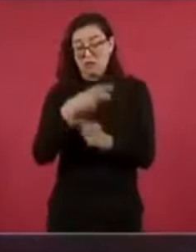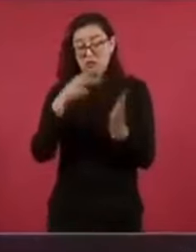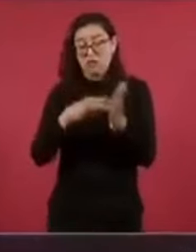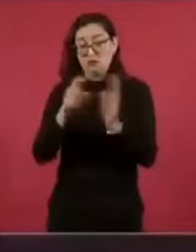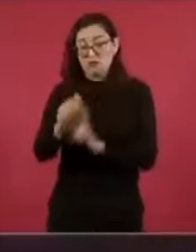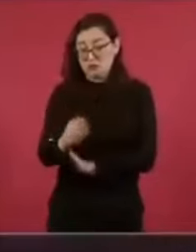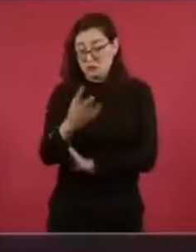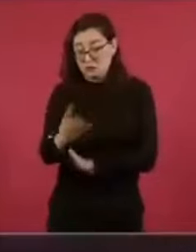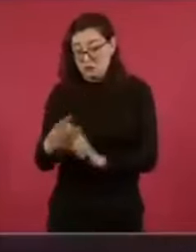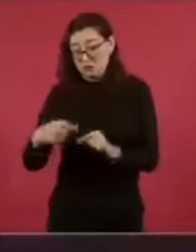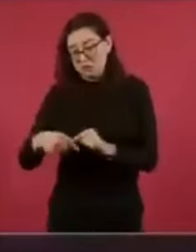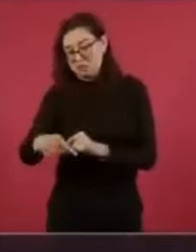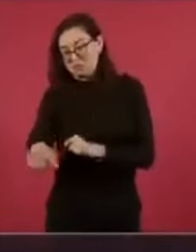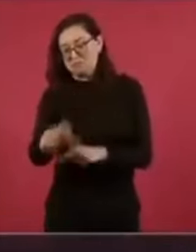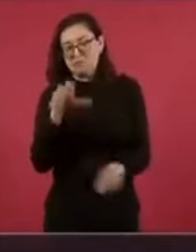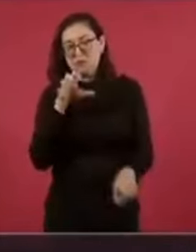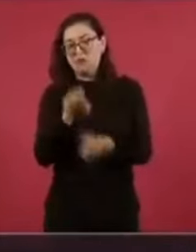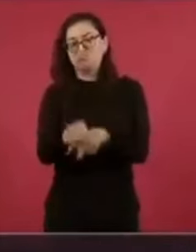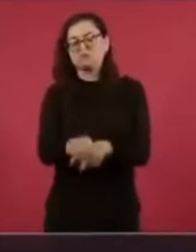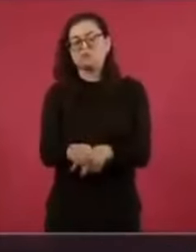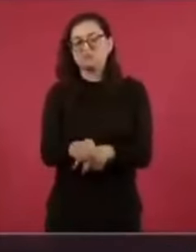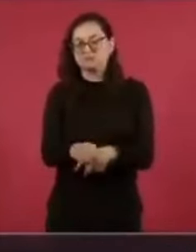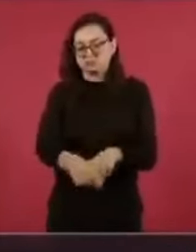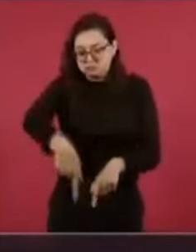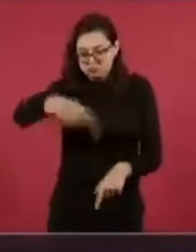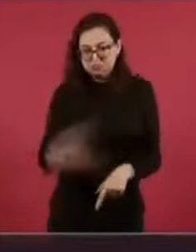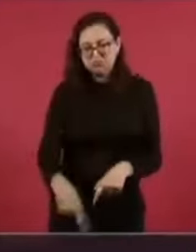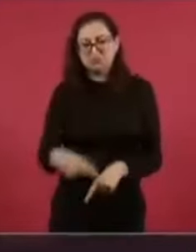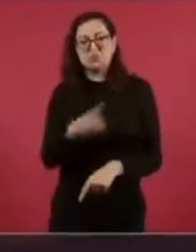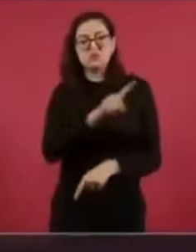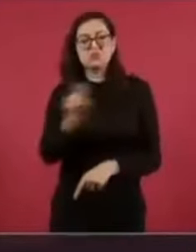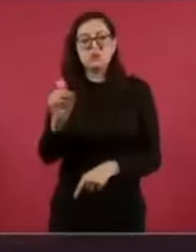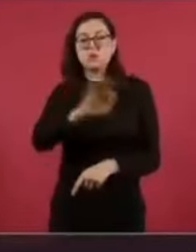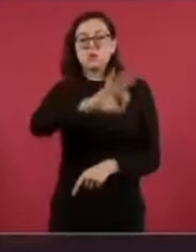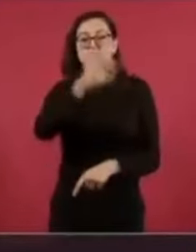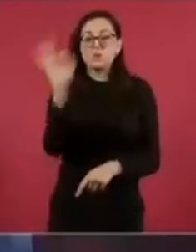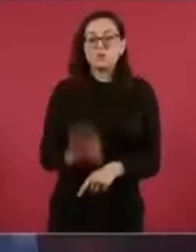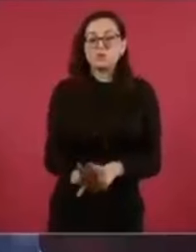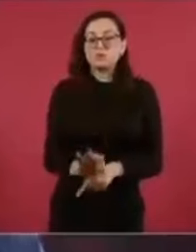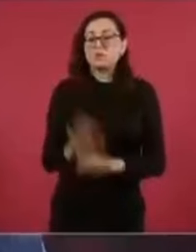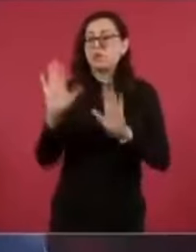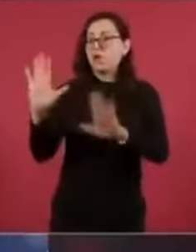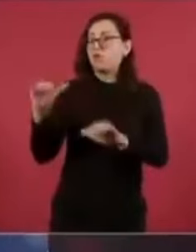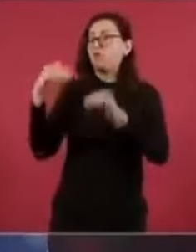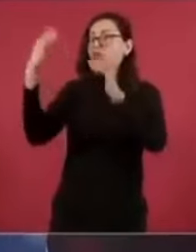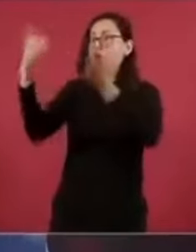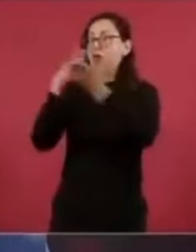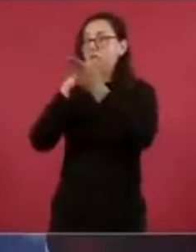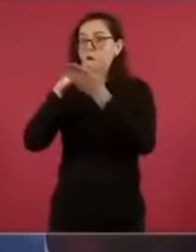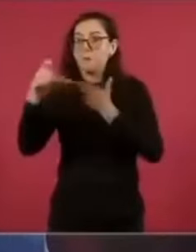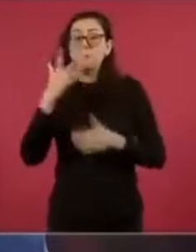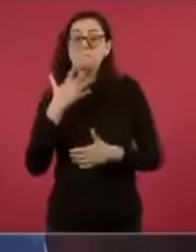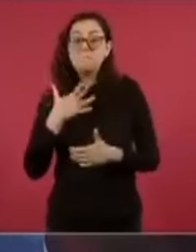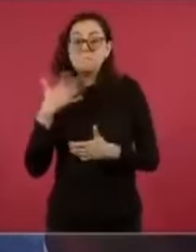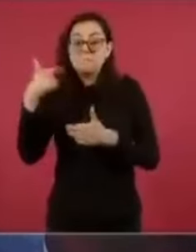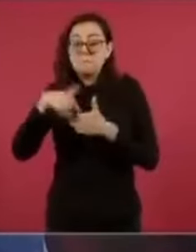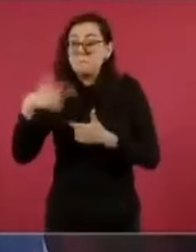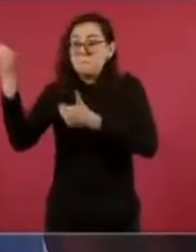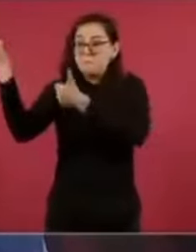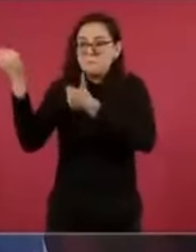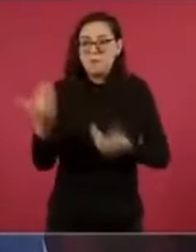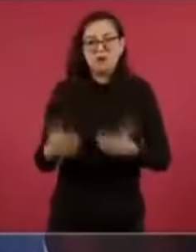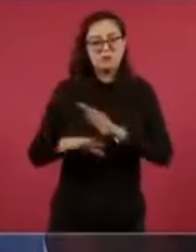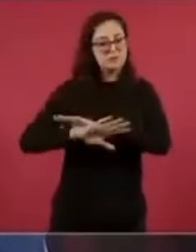vamos a estar al 100% es decir no vamos a comprar